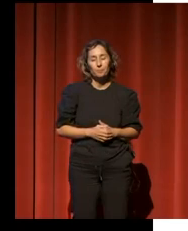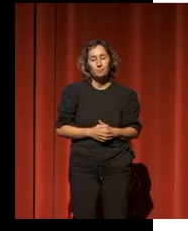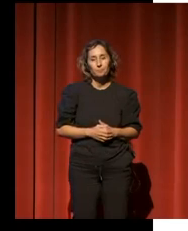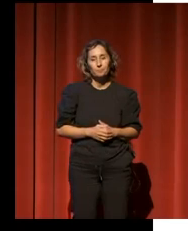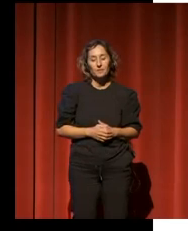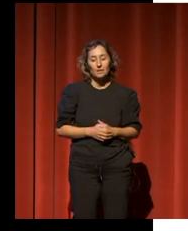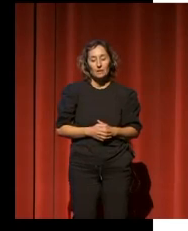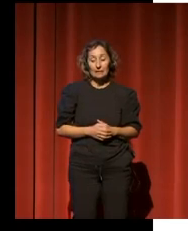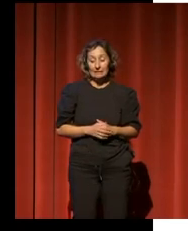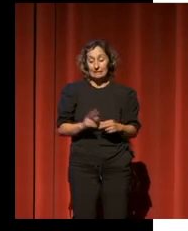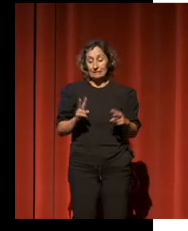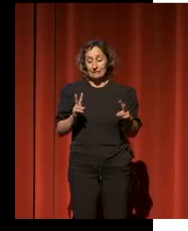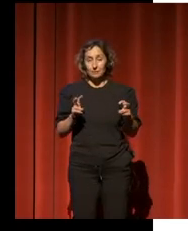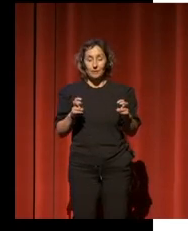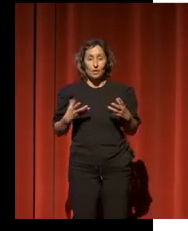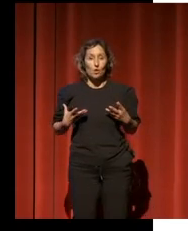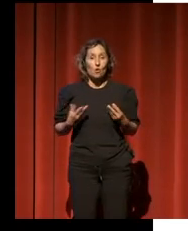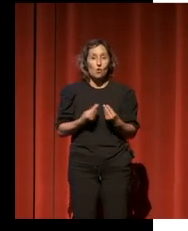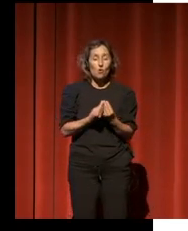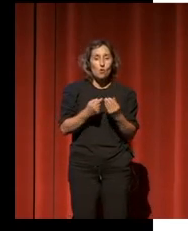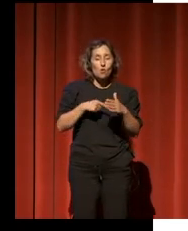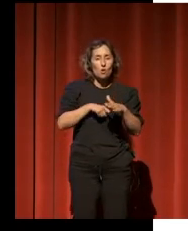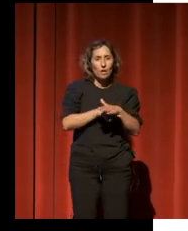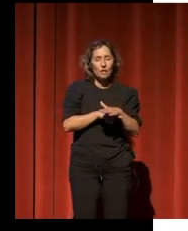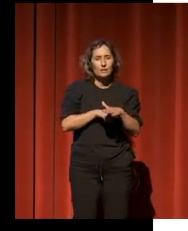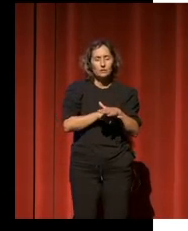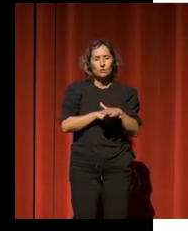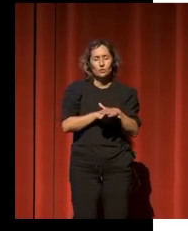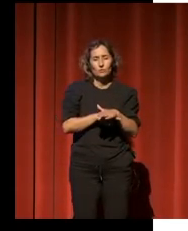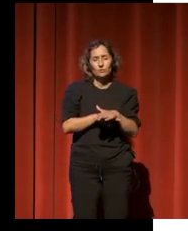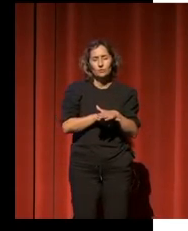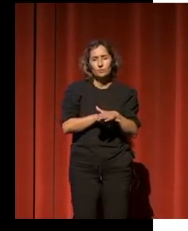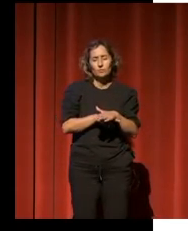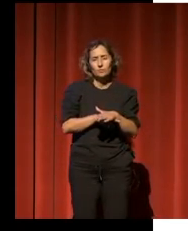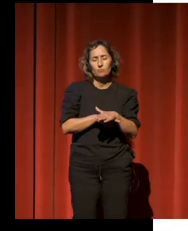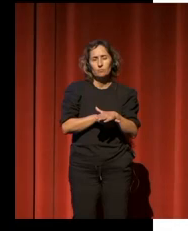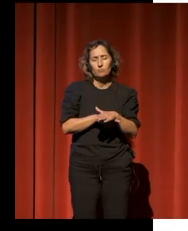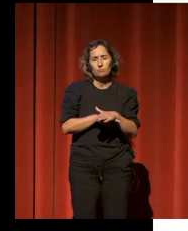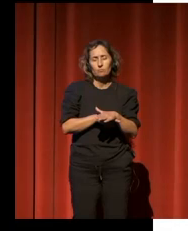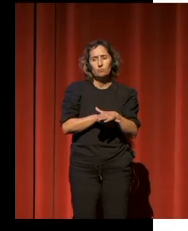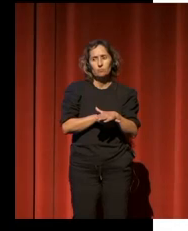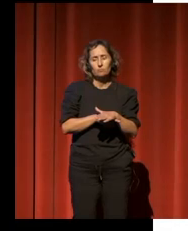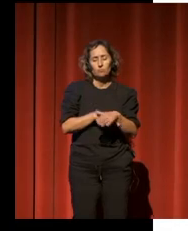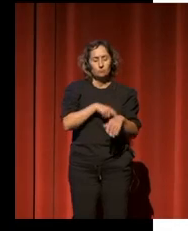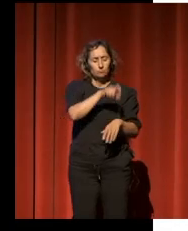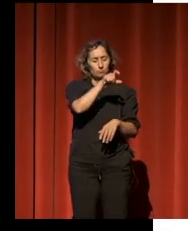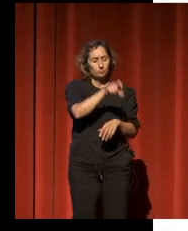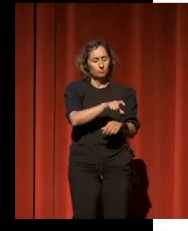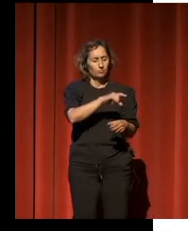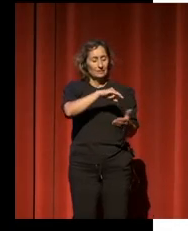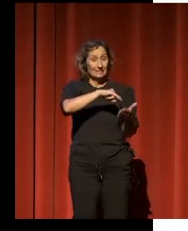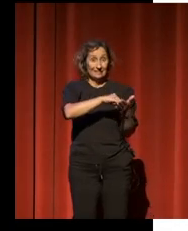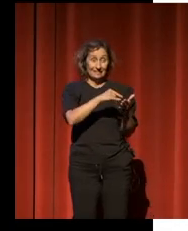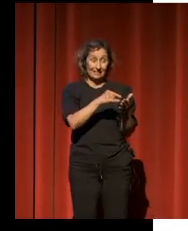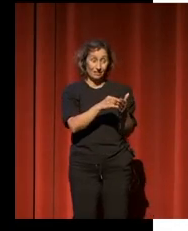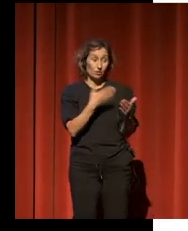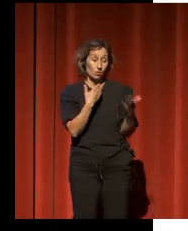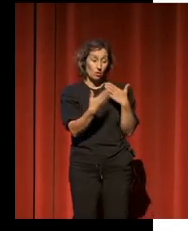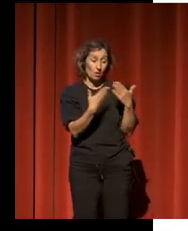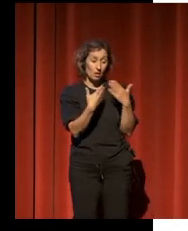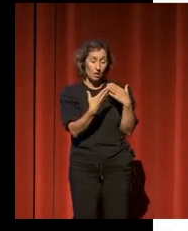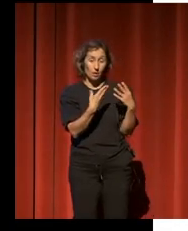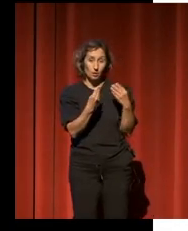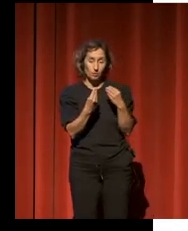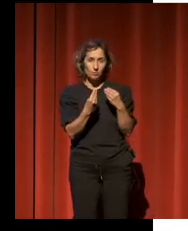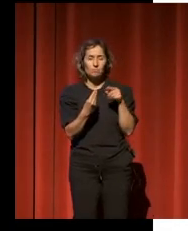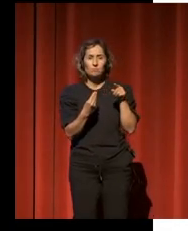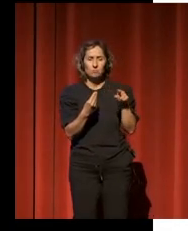cogestión Ah van calando y se observan en mucho del personal técnico entrevistado que está vinculado a la